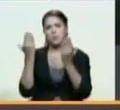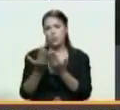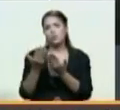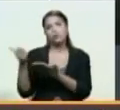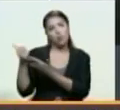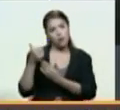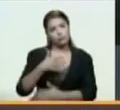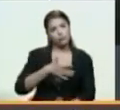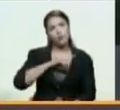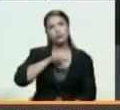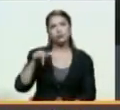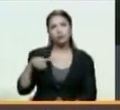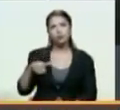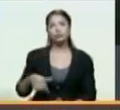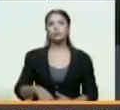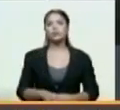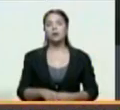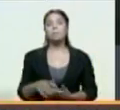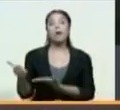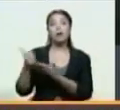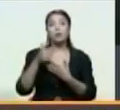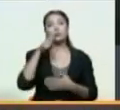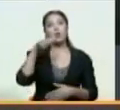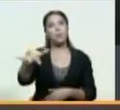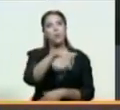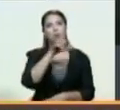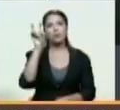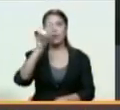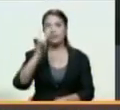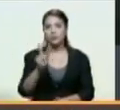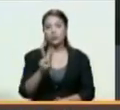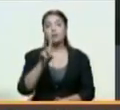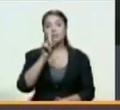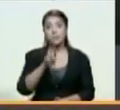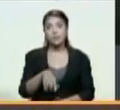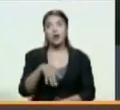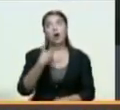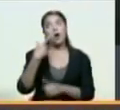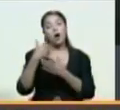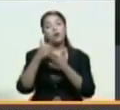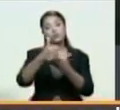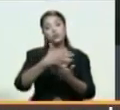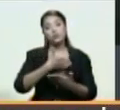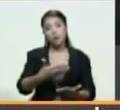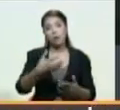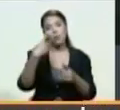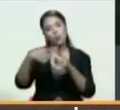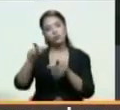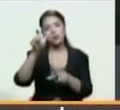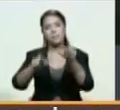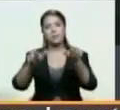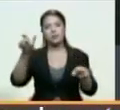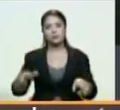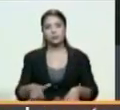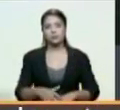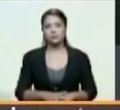nos ayuden, para que ayuden al pueblo de Venezuela, así como también nosotros ayudamos a los demás.